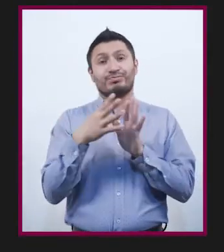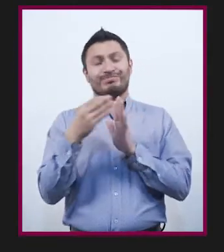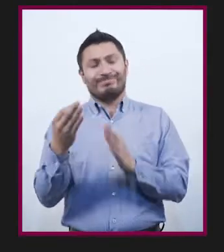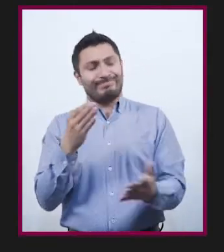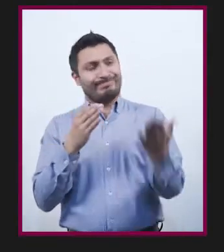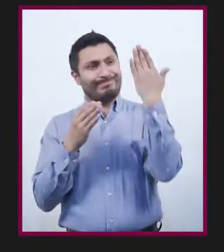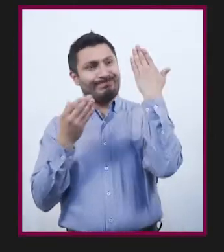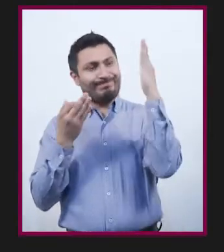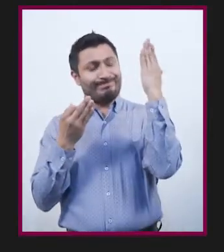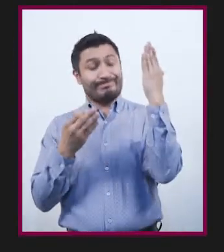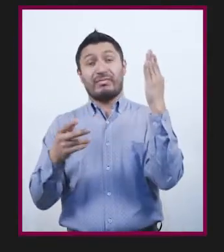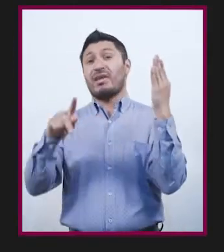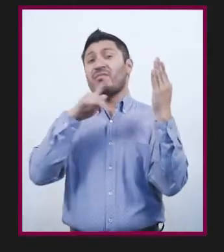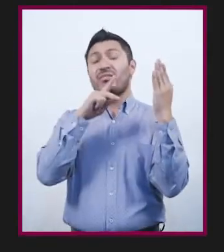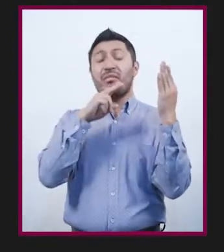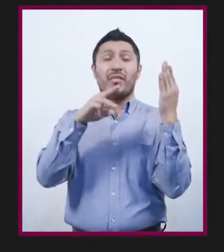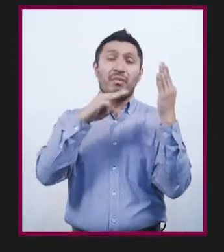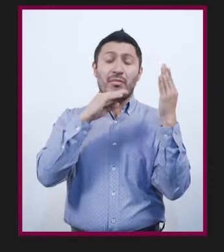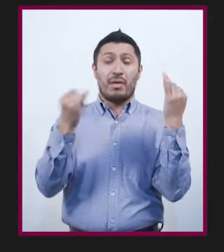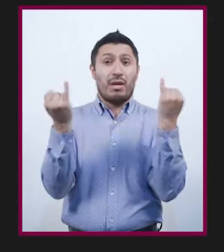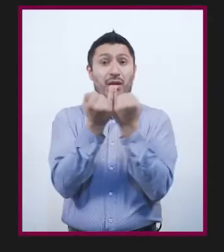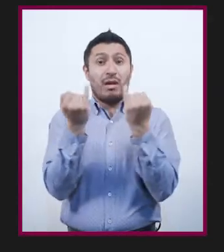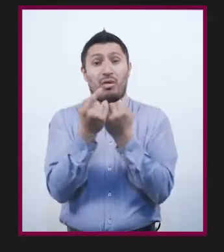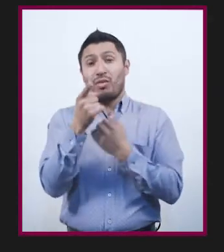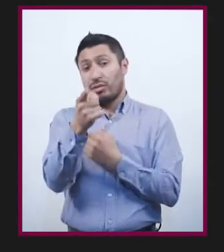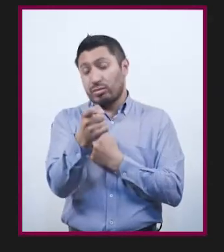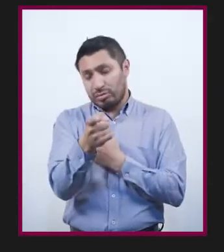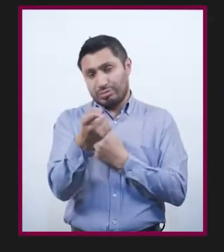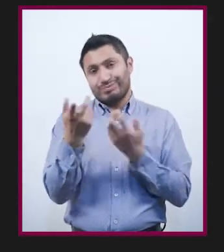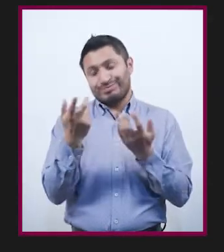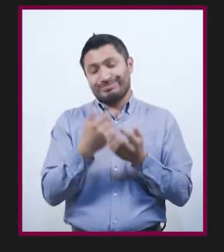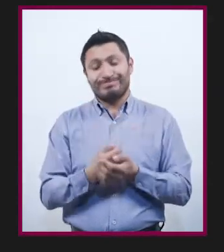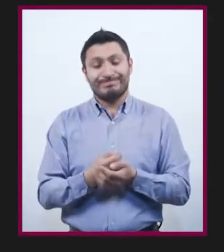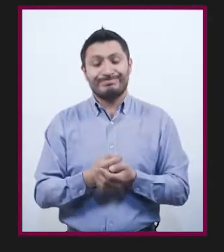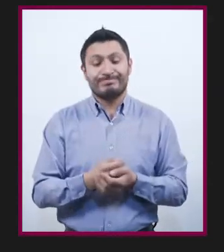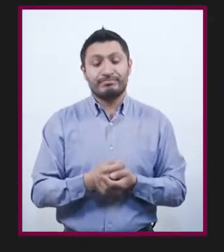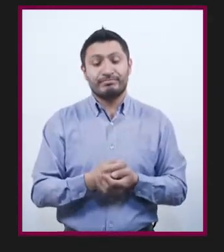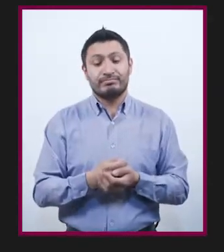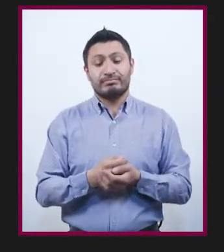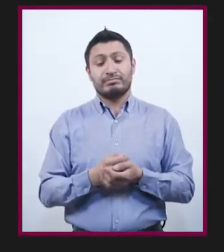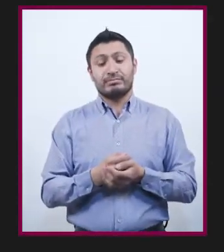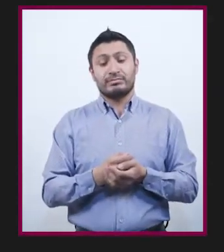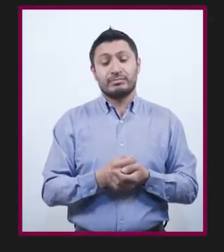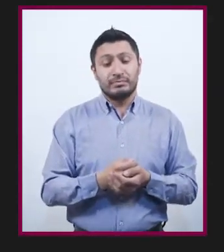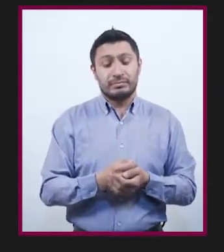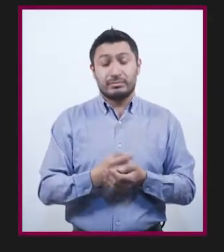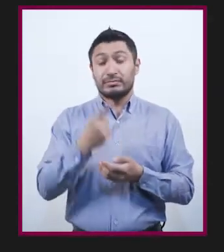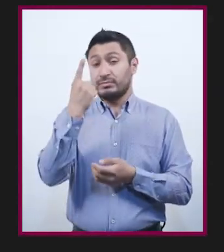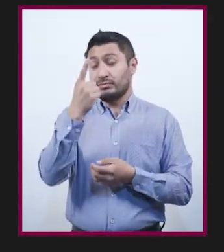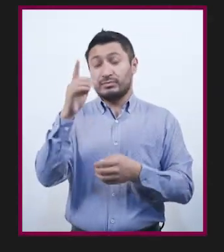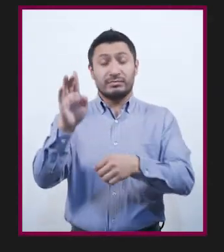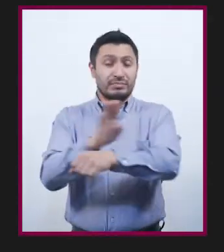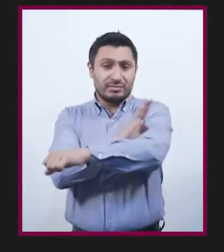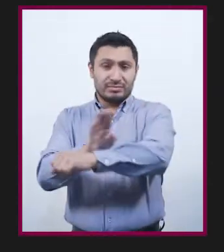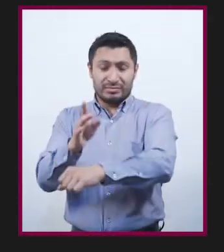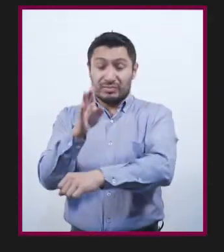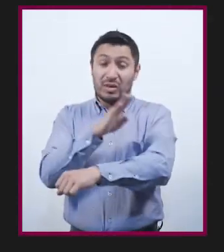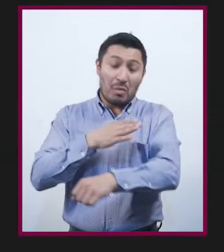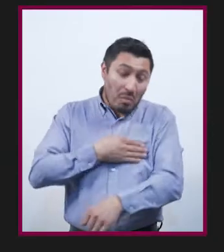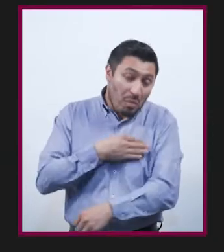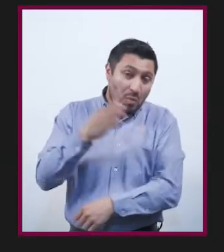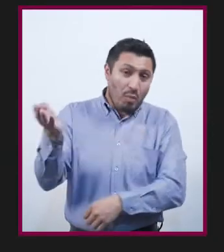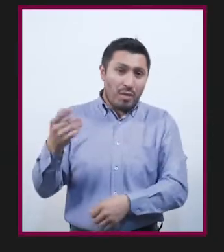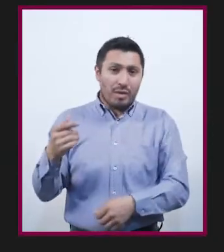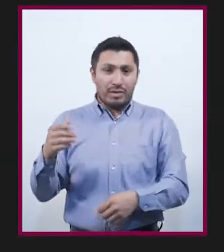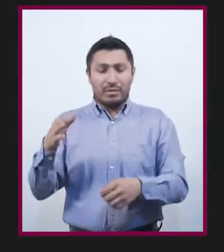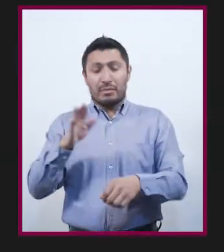podría ser una ventaja de que tú podrías independizarte, pero lo dudarías mucho porque a lo